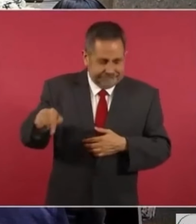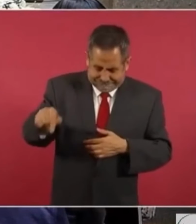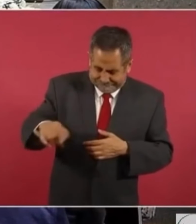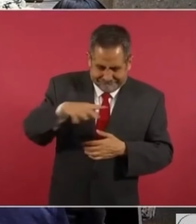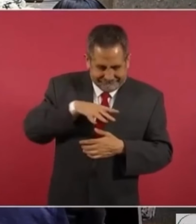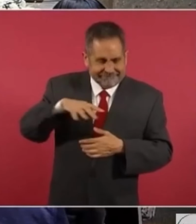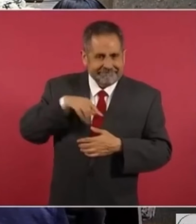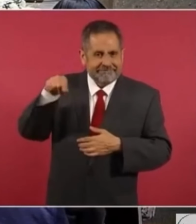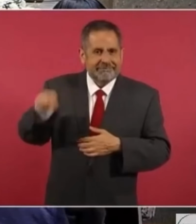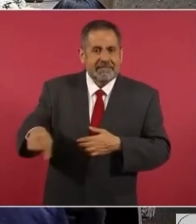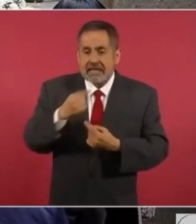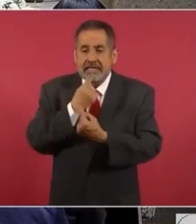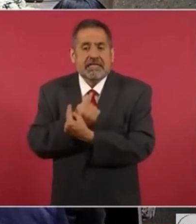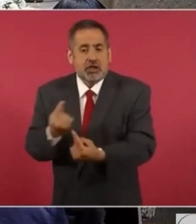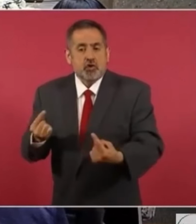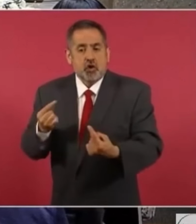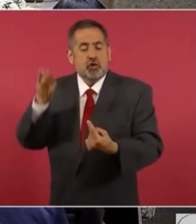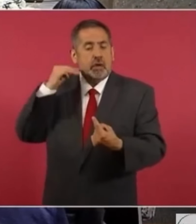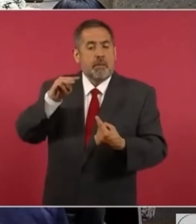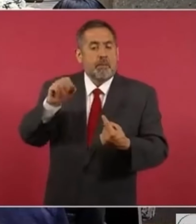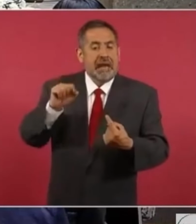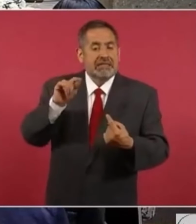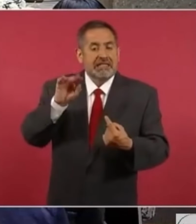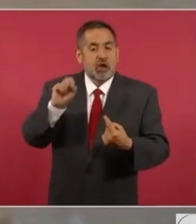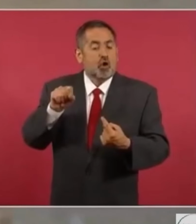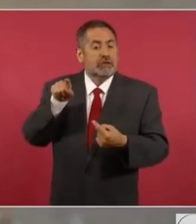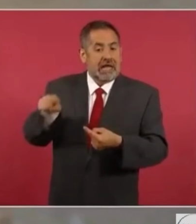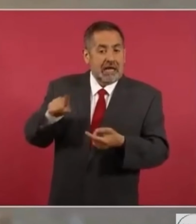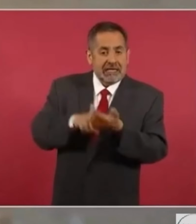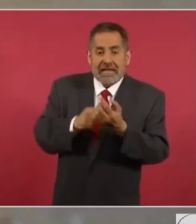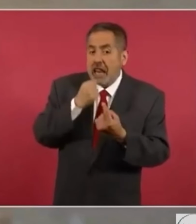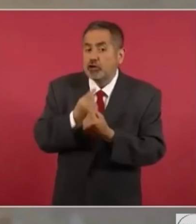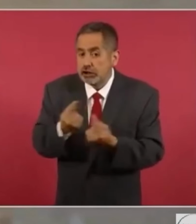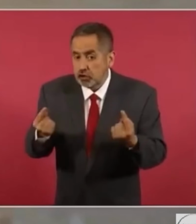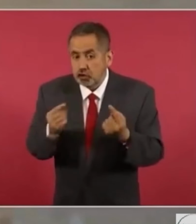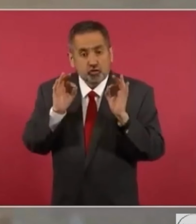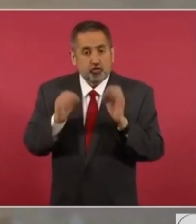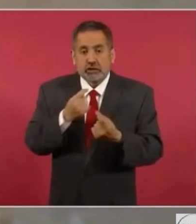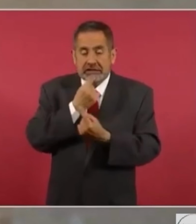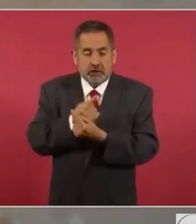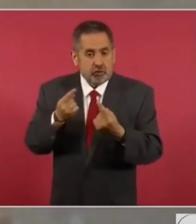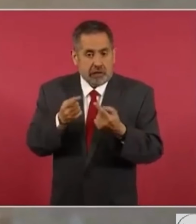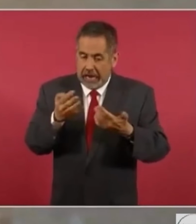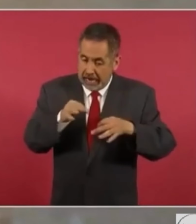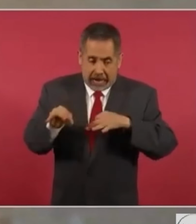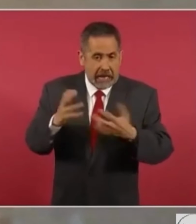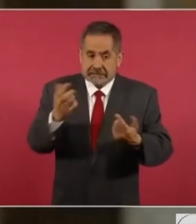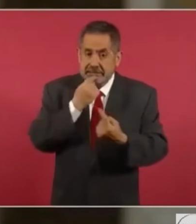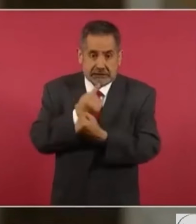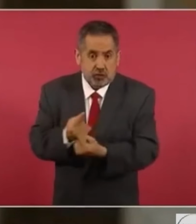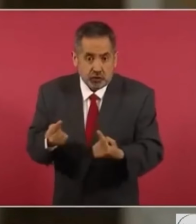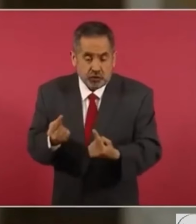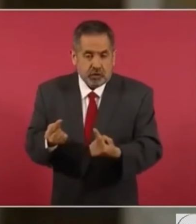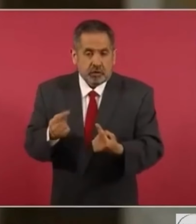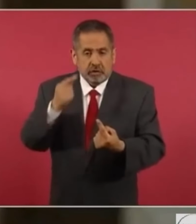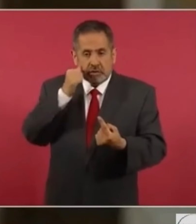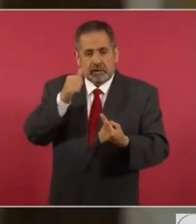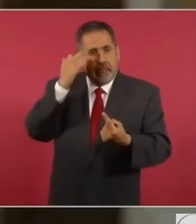supuesto, que los niños mazatecos de los Xochitlán, los niños especialmente, es una actividad infantil en